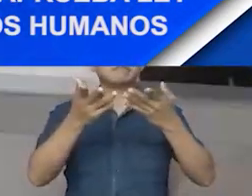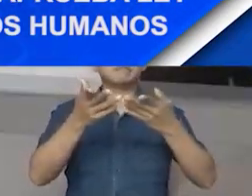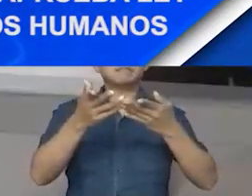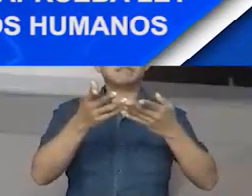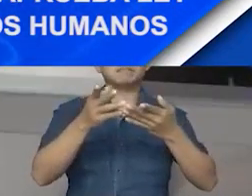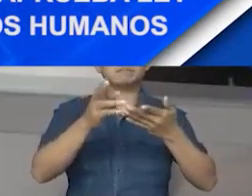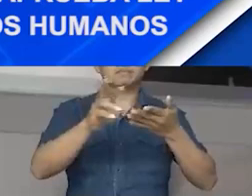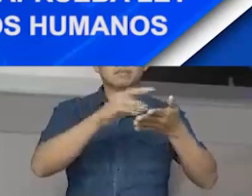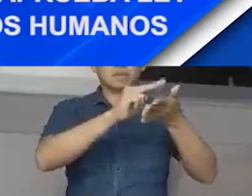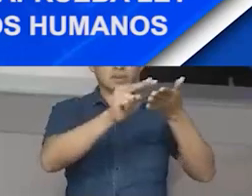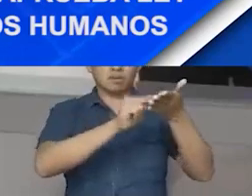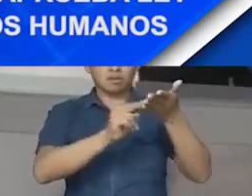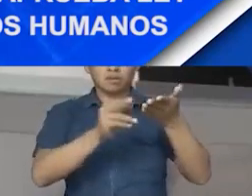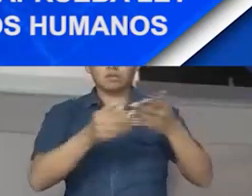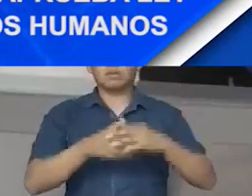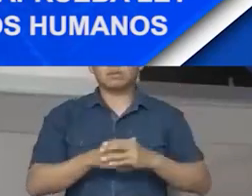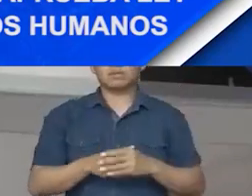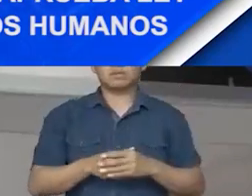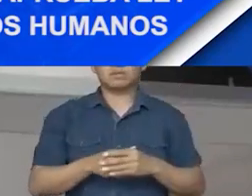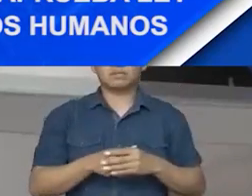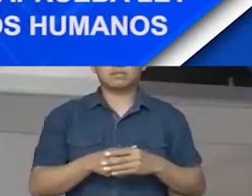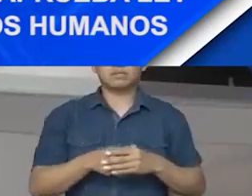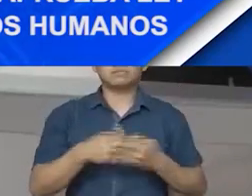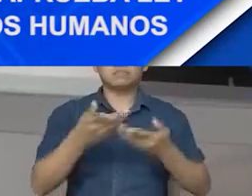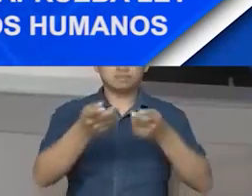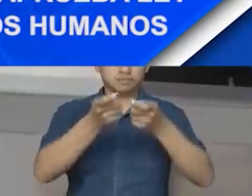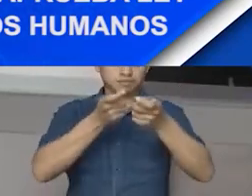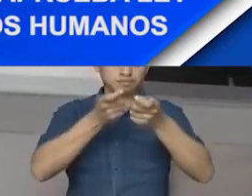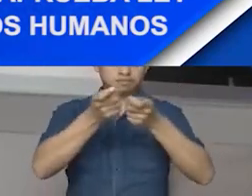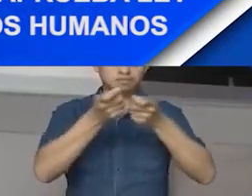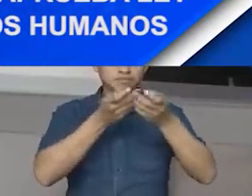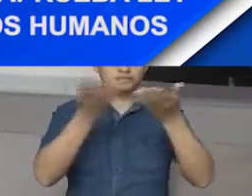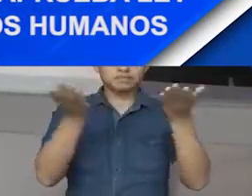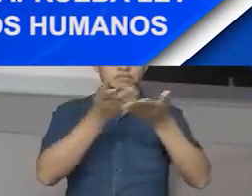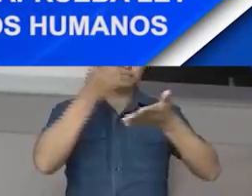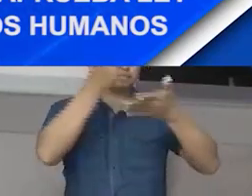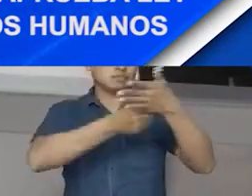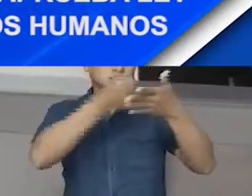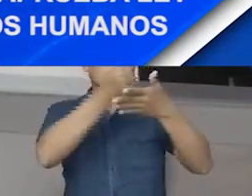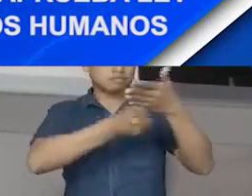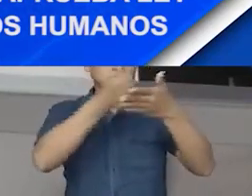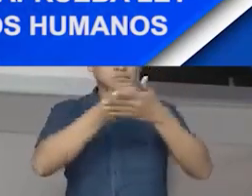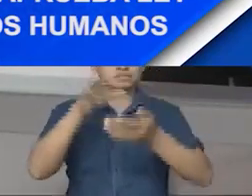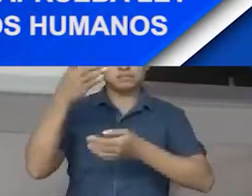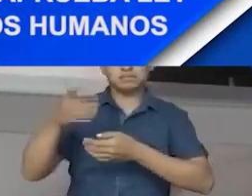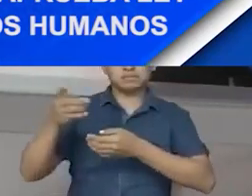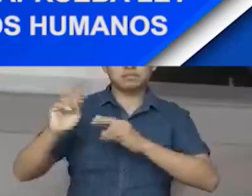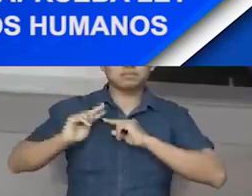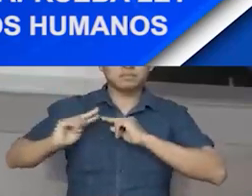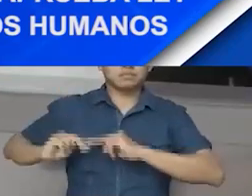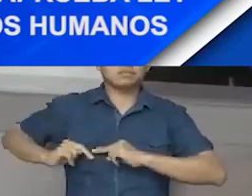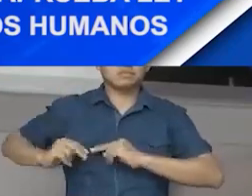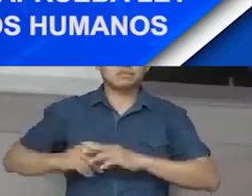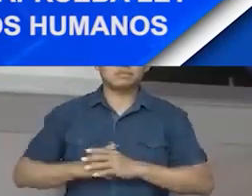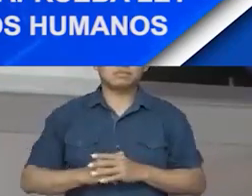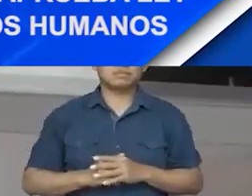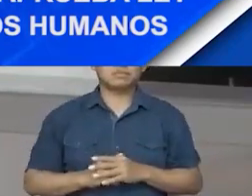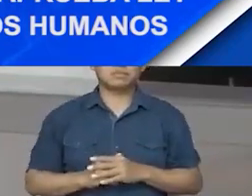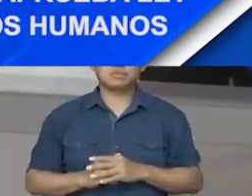República las siguientes: dirigir la Procuraduría para la Defensa de los Derechos Humanos